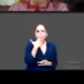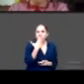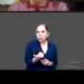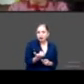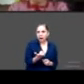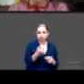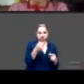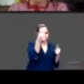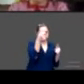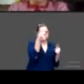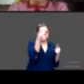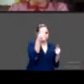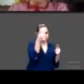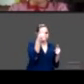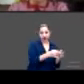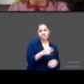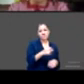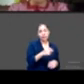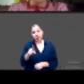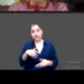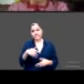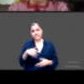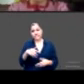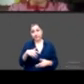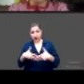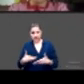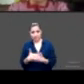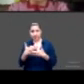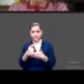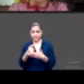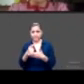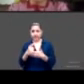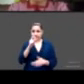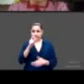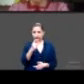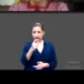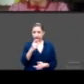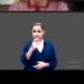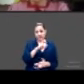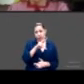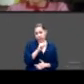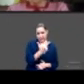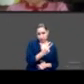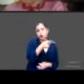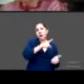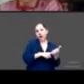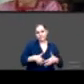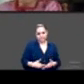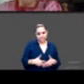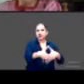planeados de 23.838 esto entre 2020 y 2021 si nos fuéramos al escenario